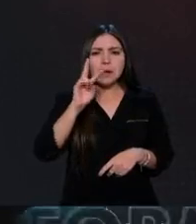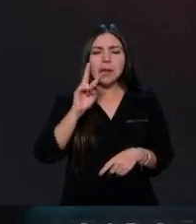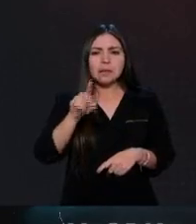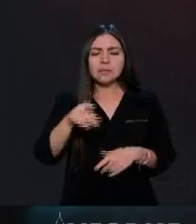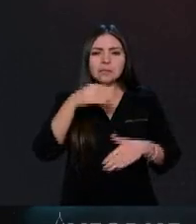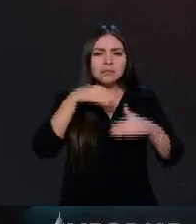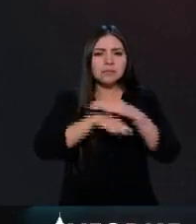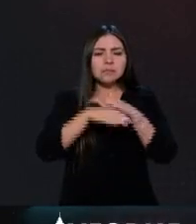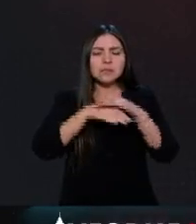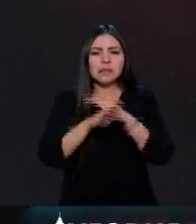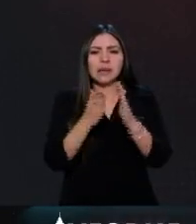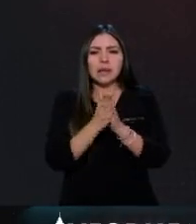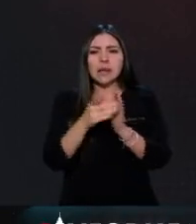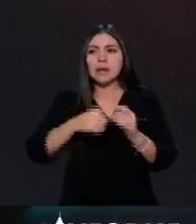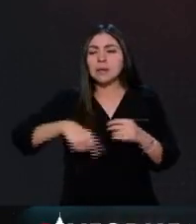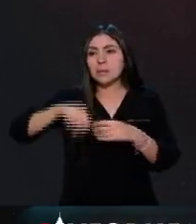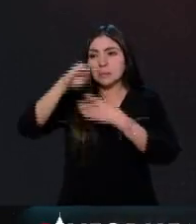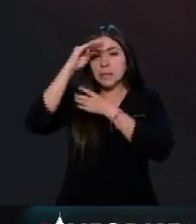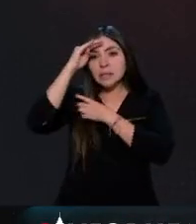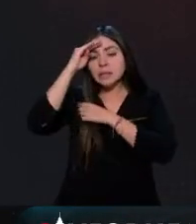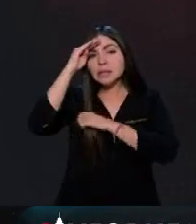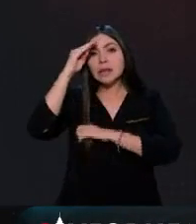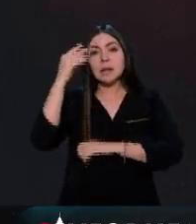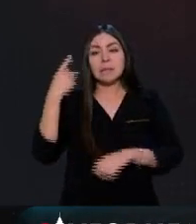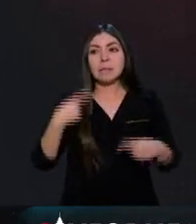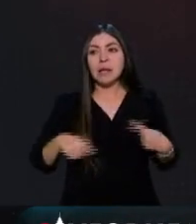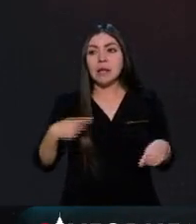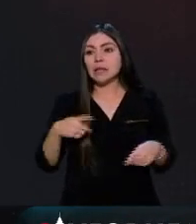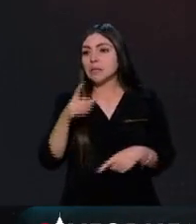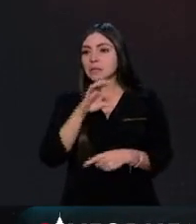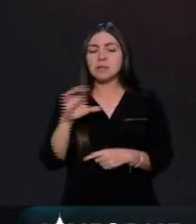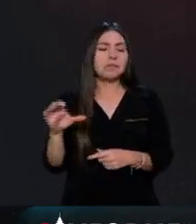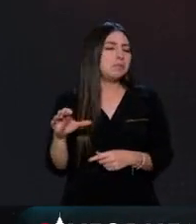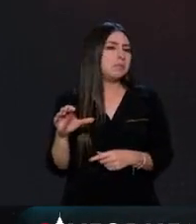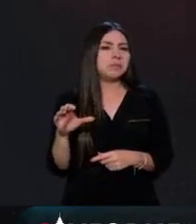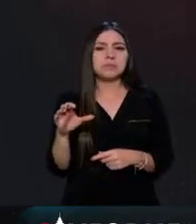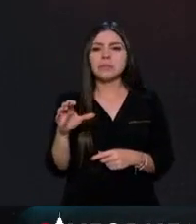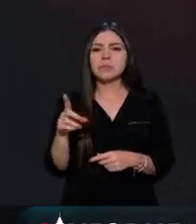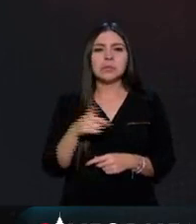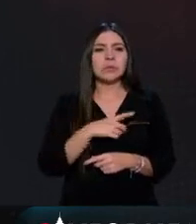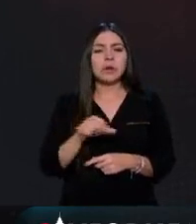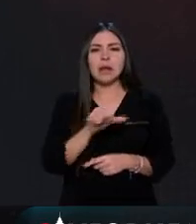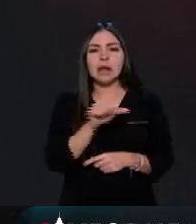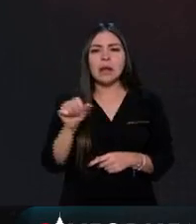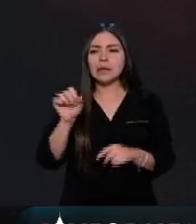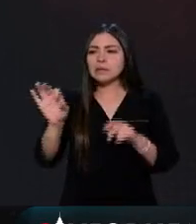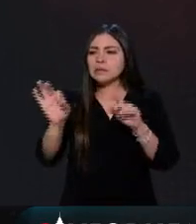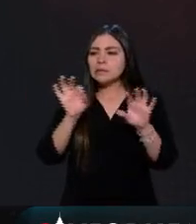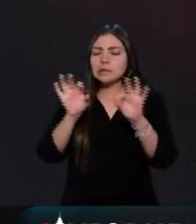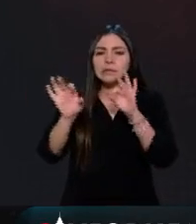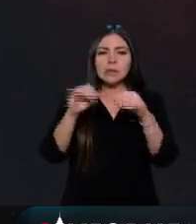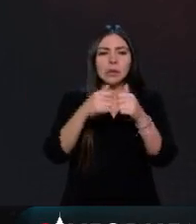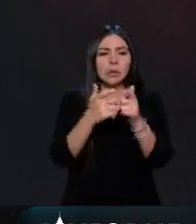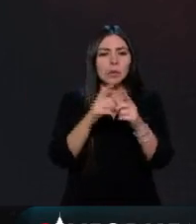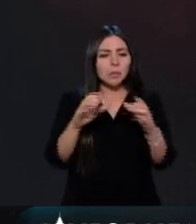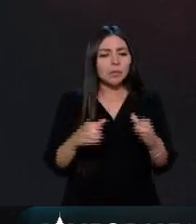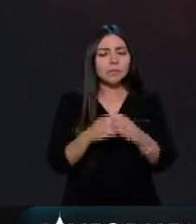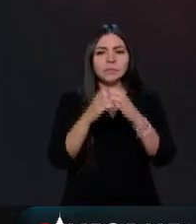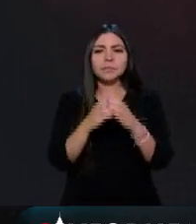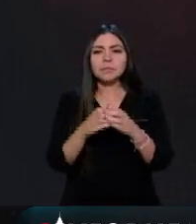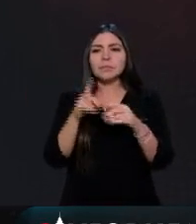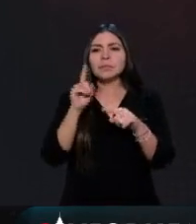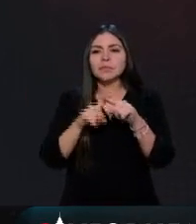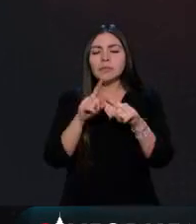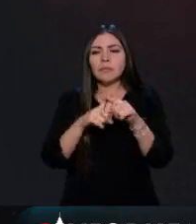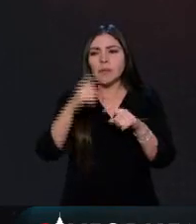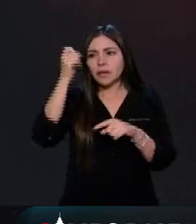imprimir. No crees que es un acceso donde tienen 100 personas, es un grupo muy selecto, es tu editor, es el autor o los